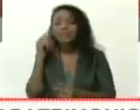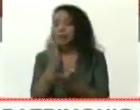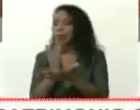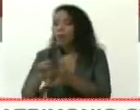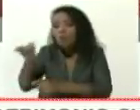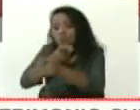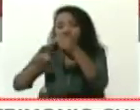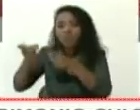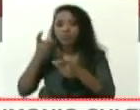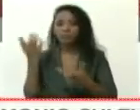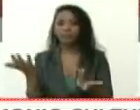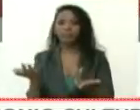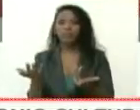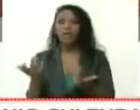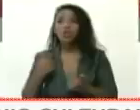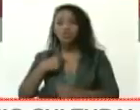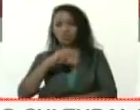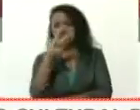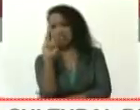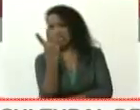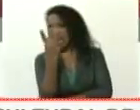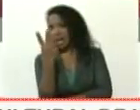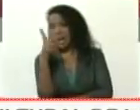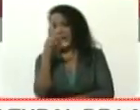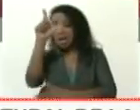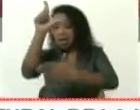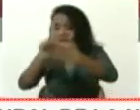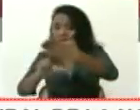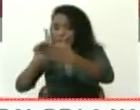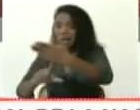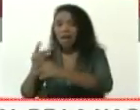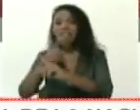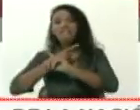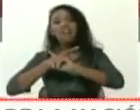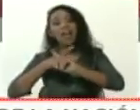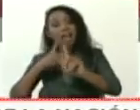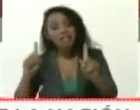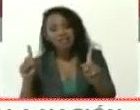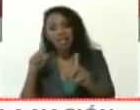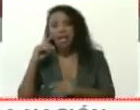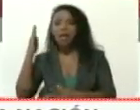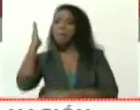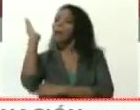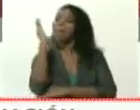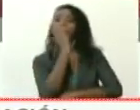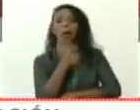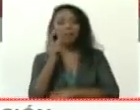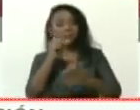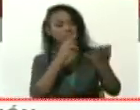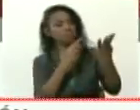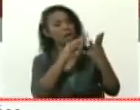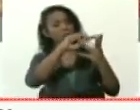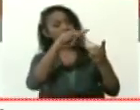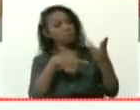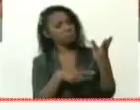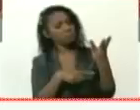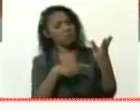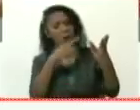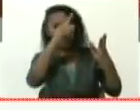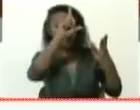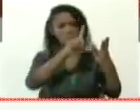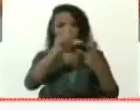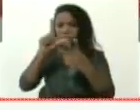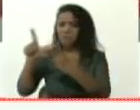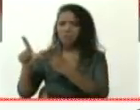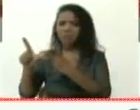Yo estoy en tres listas distintas de sancionados, en lo personal, y hablo en primera persona para no implicar a los demás. Además me cerraron mis cuentas en